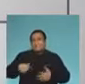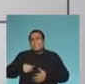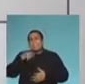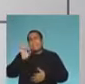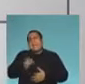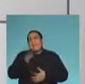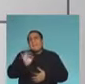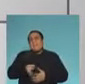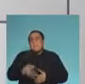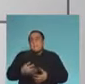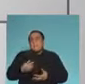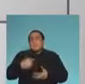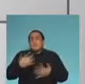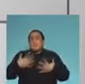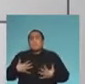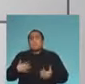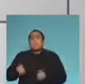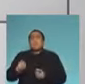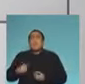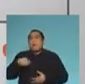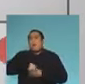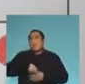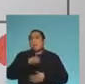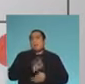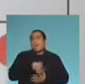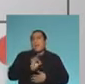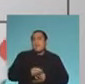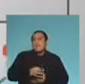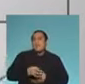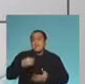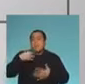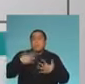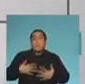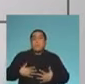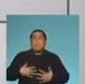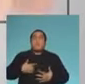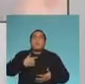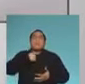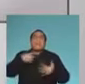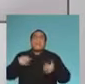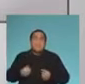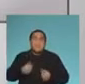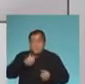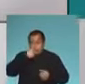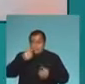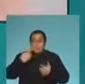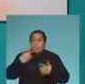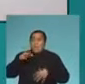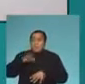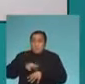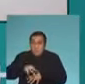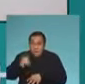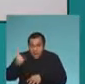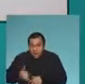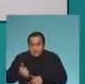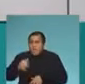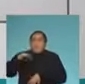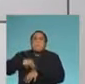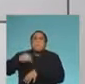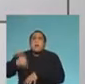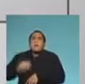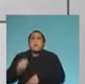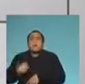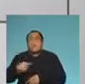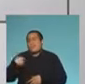para mantenernos sanos. El cuerpo siempre está buscando la salud. Si encuentra la enfermedad en el camino, es porque nosotros no fuimos